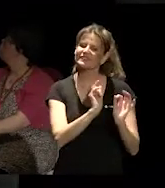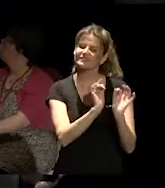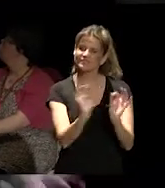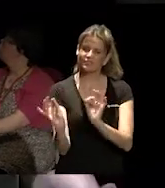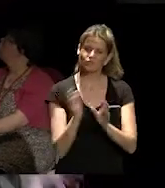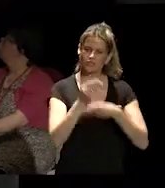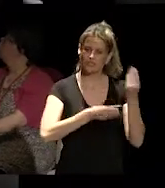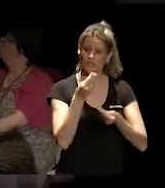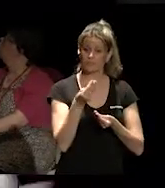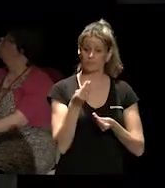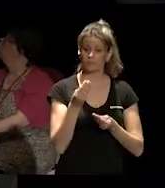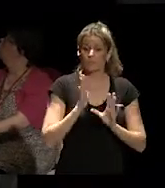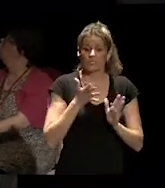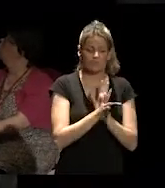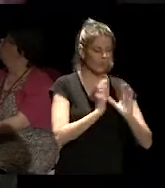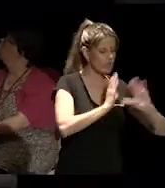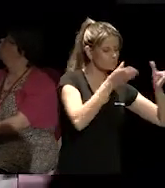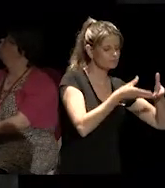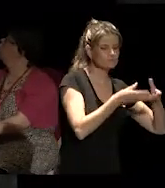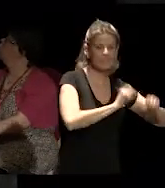la compañía interclasista,